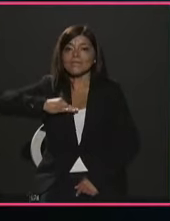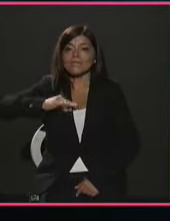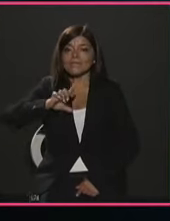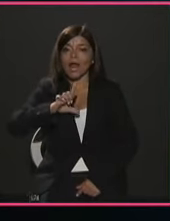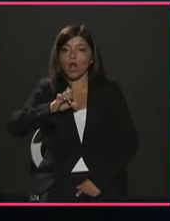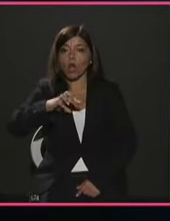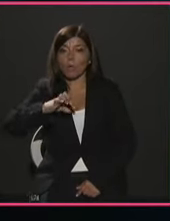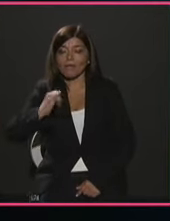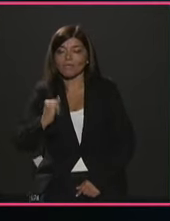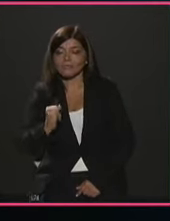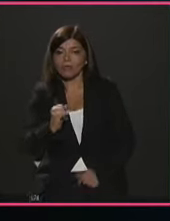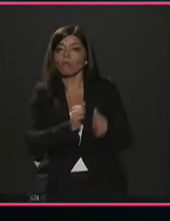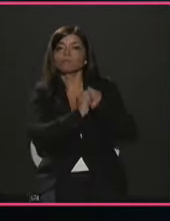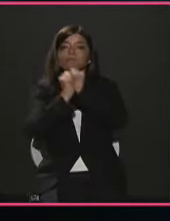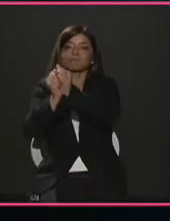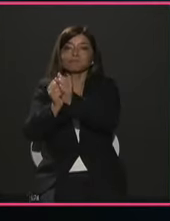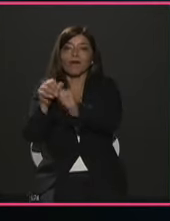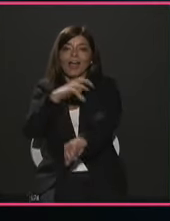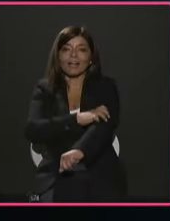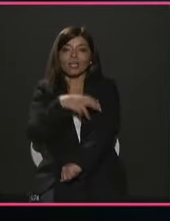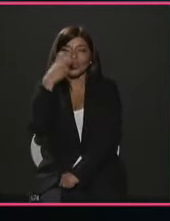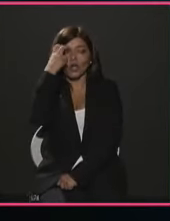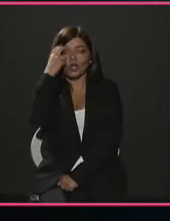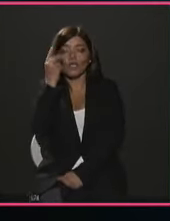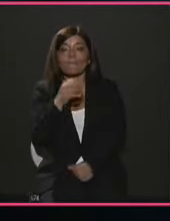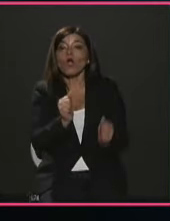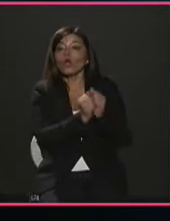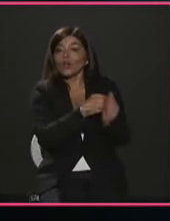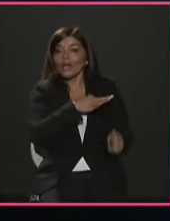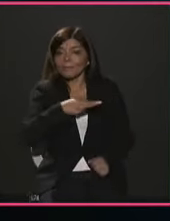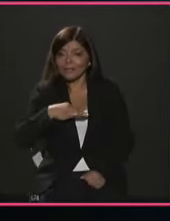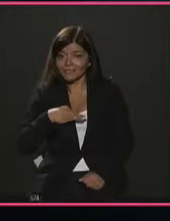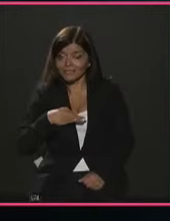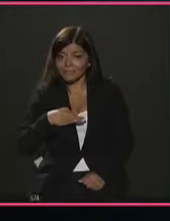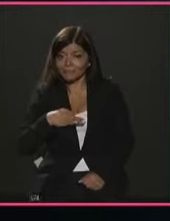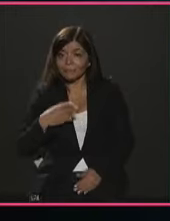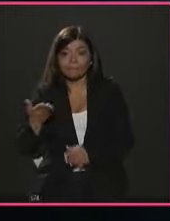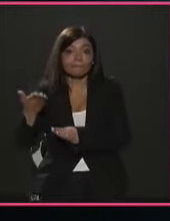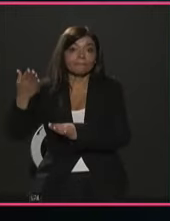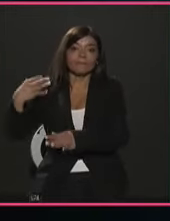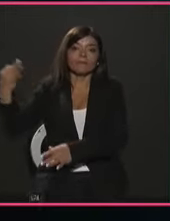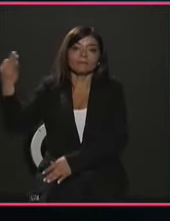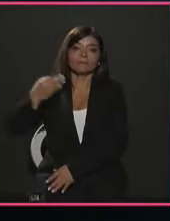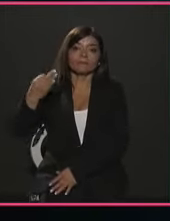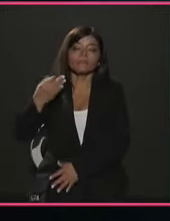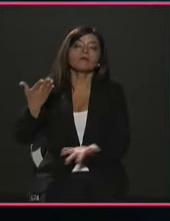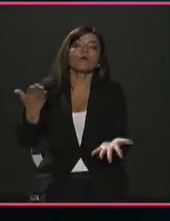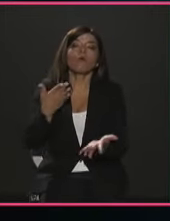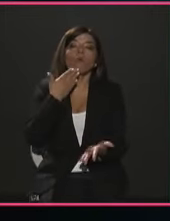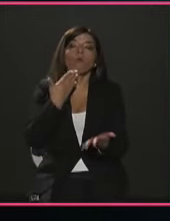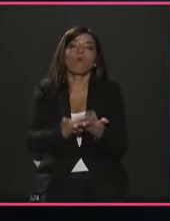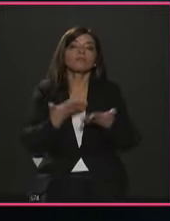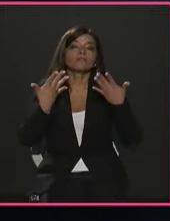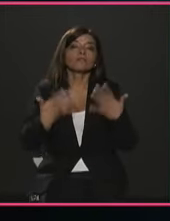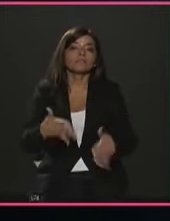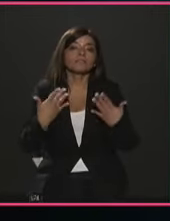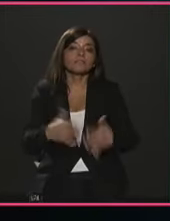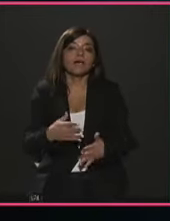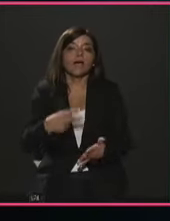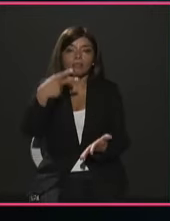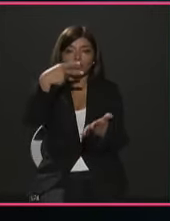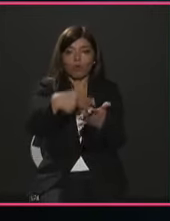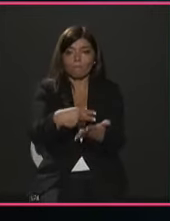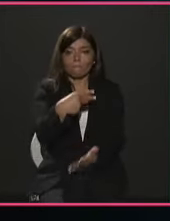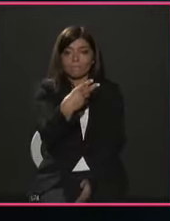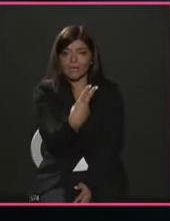cto bien eh me dijeron Bueno cuándo va a estar lista el 2031 dije pero estamos